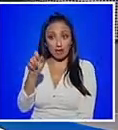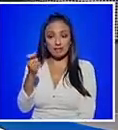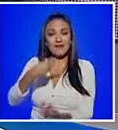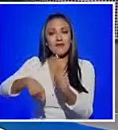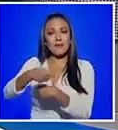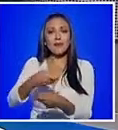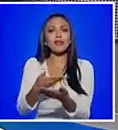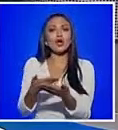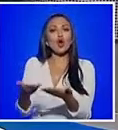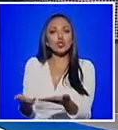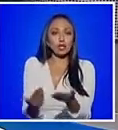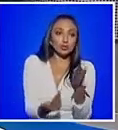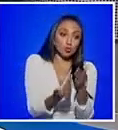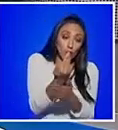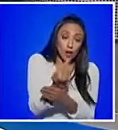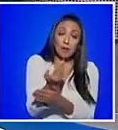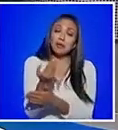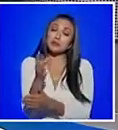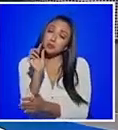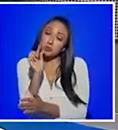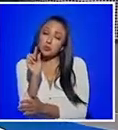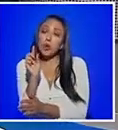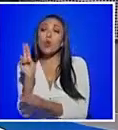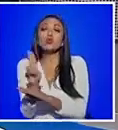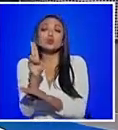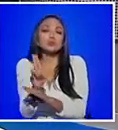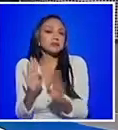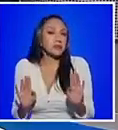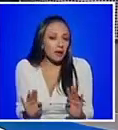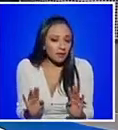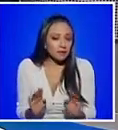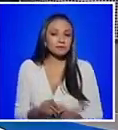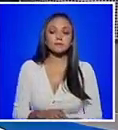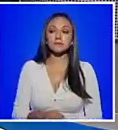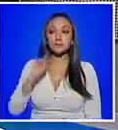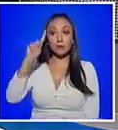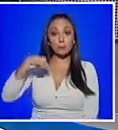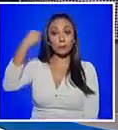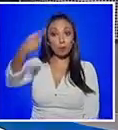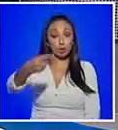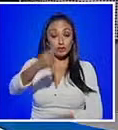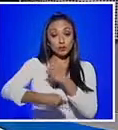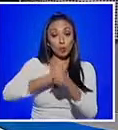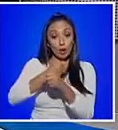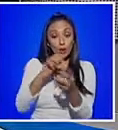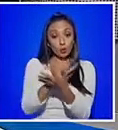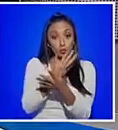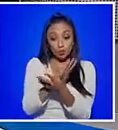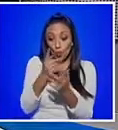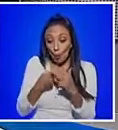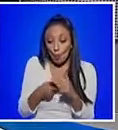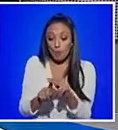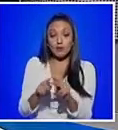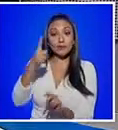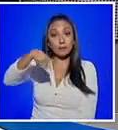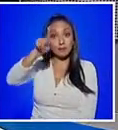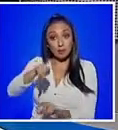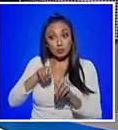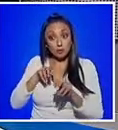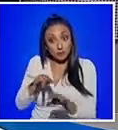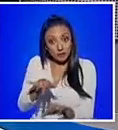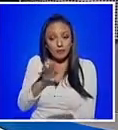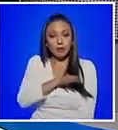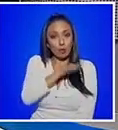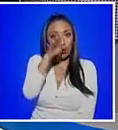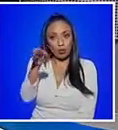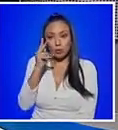trata, Andrea, de una alternativa justamente para este próximo año lectivo que comienza el 1 de septiembre. Alex Ceballos